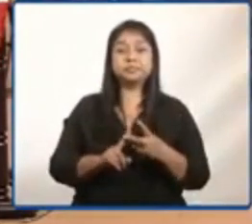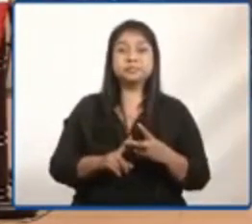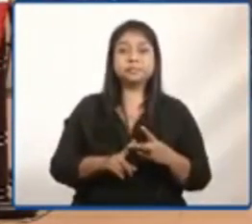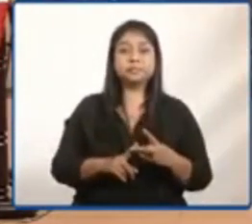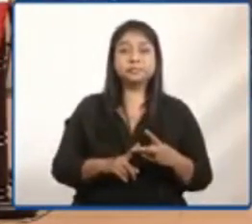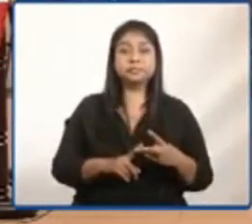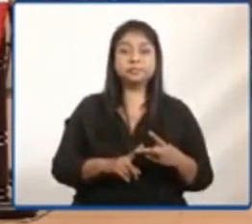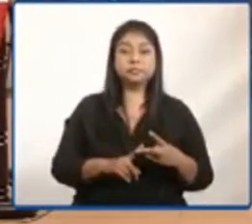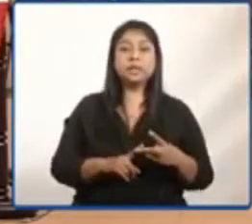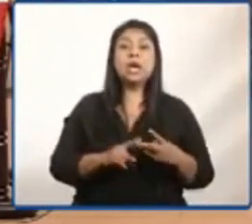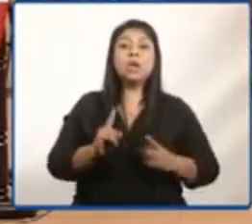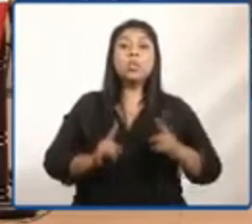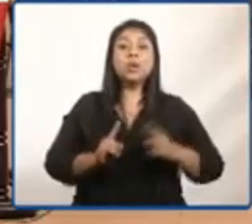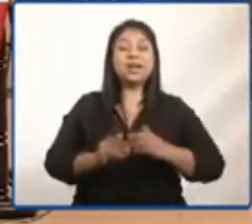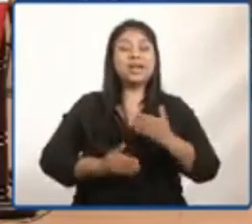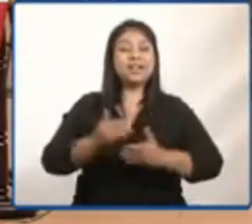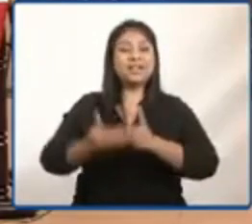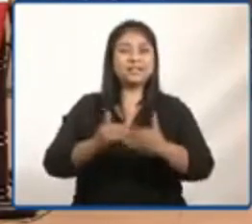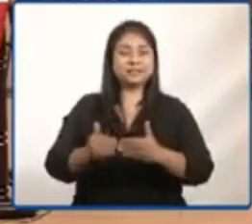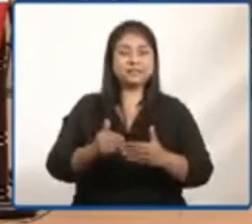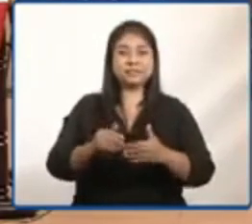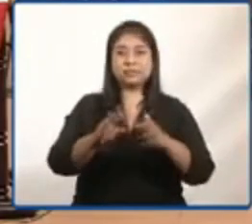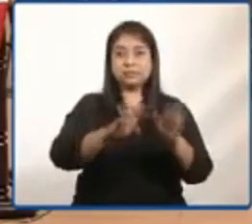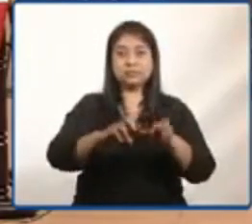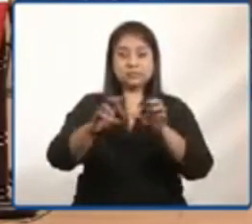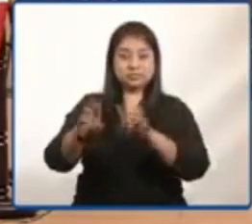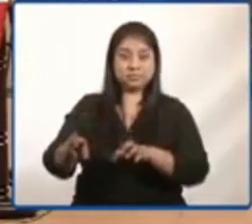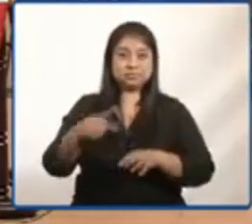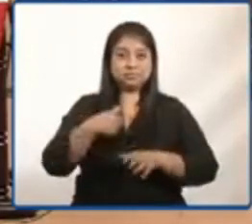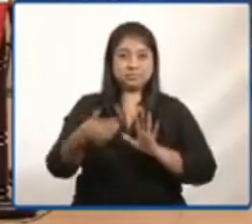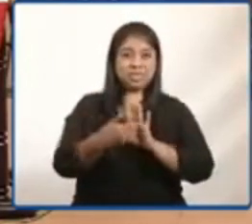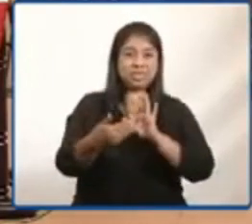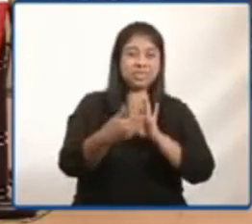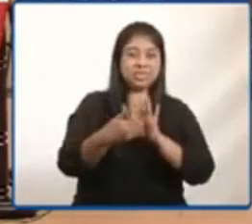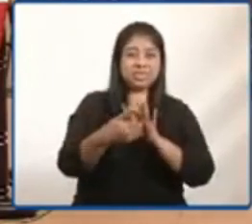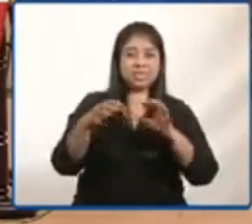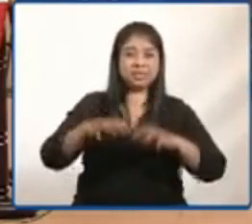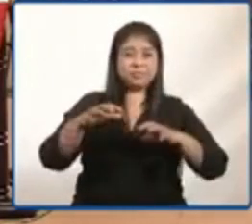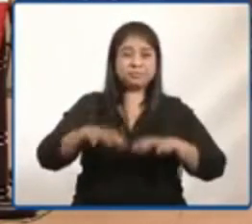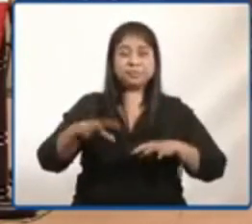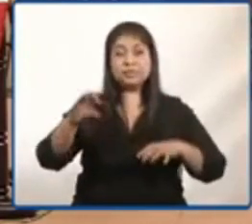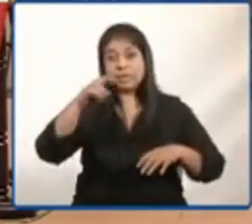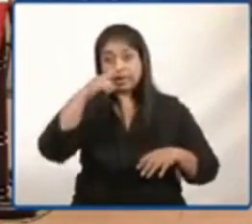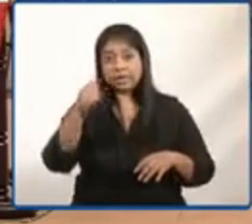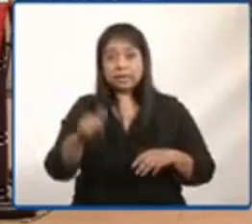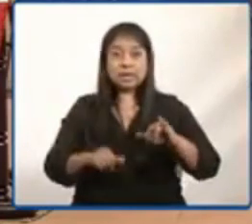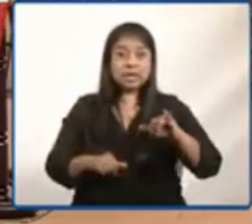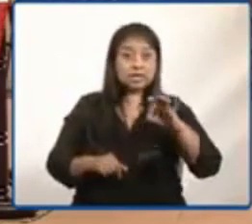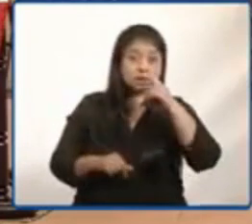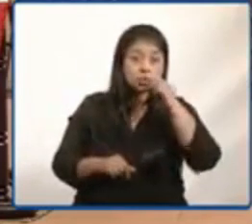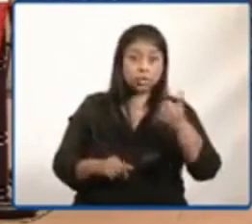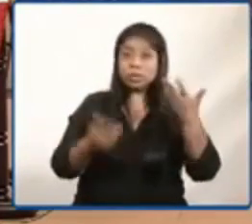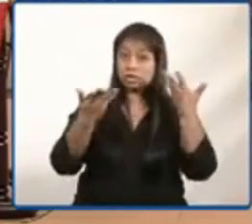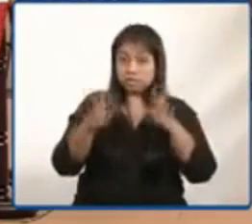¿cuál es el avance en cuanto a las personas que fueron afectadas por la tormenta Eta y Ota? ¿Ya se les ha aportado, se